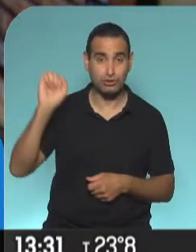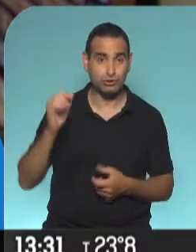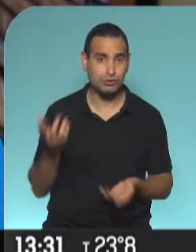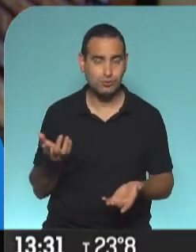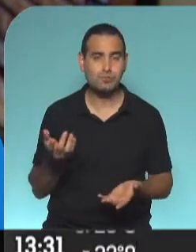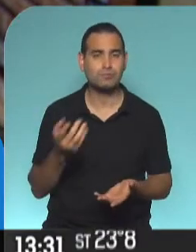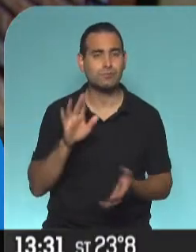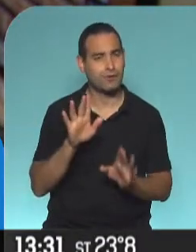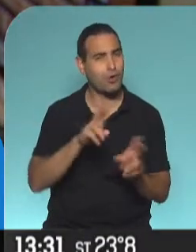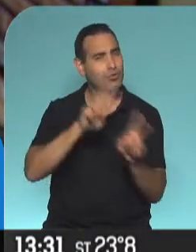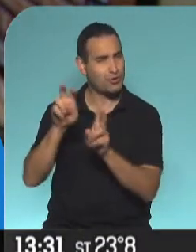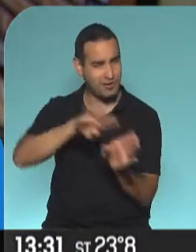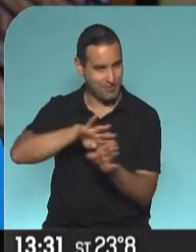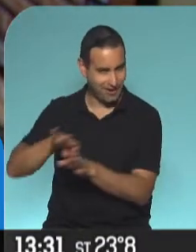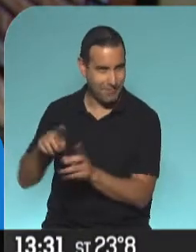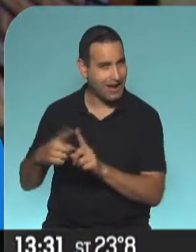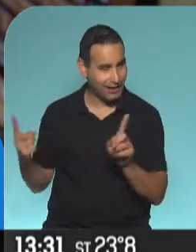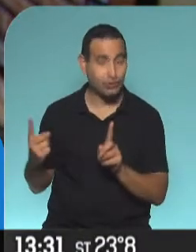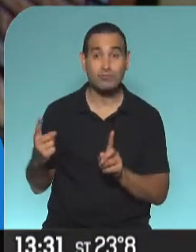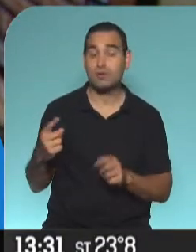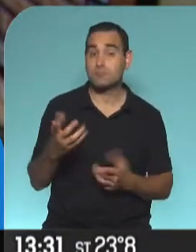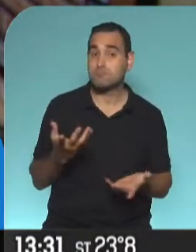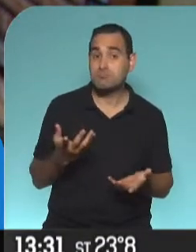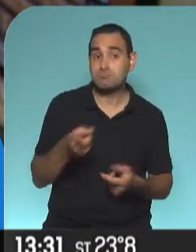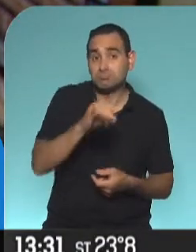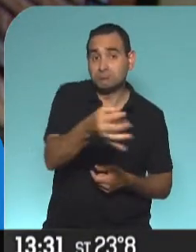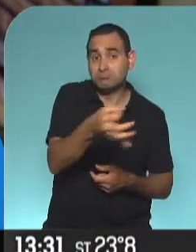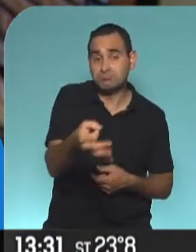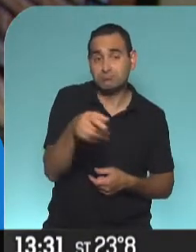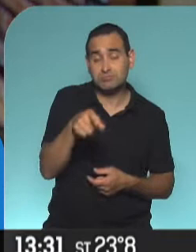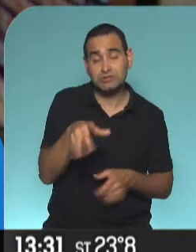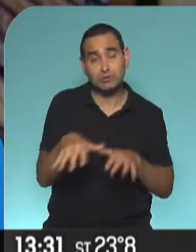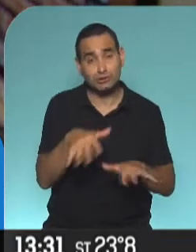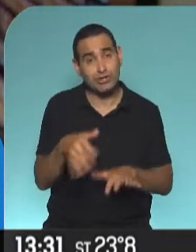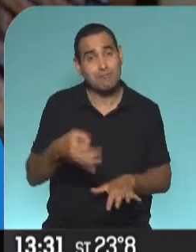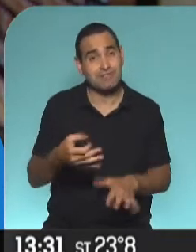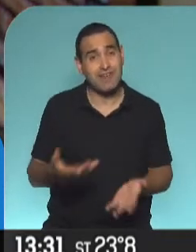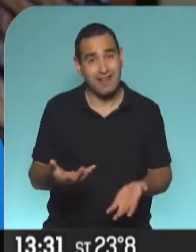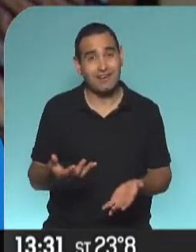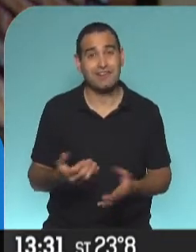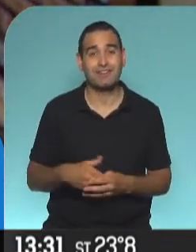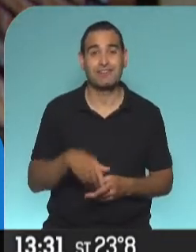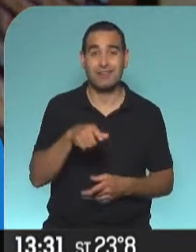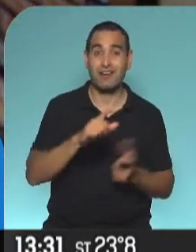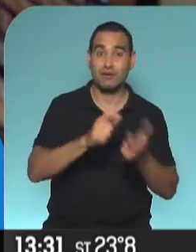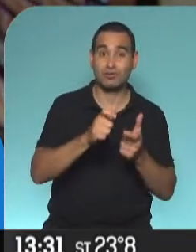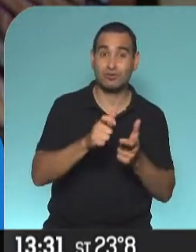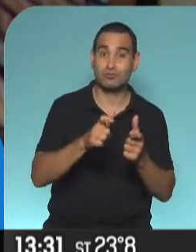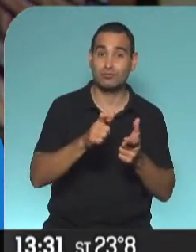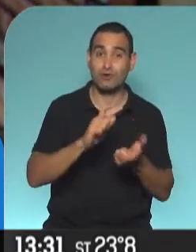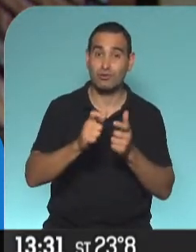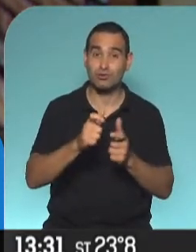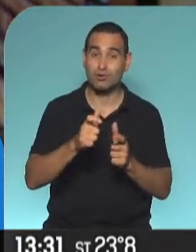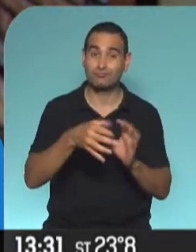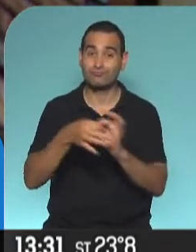otra columna porque hay inflación, pero digo, en ese caso sí, es un caso excepcional donde claramente la fórmula que ajusta por